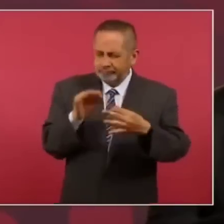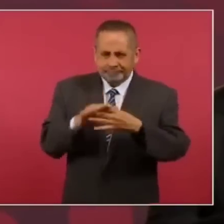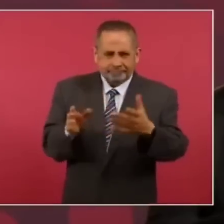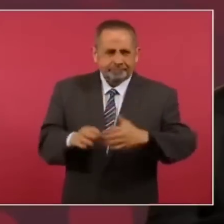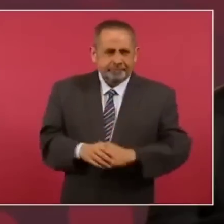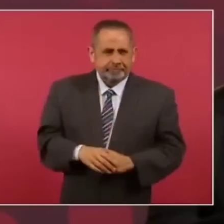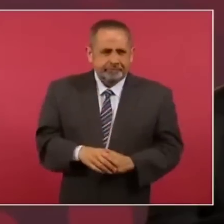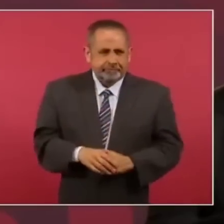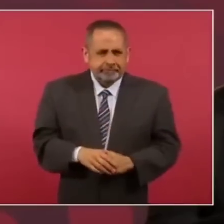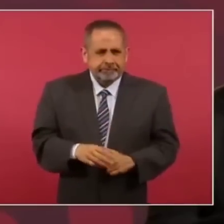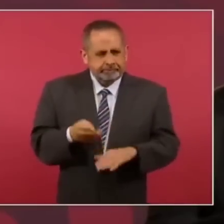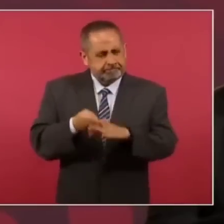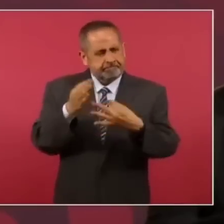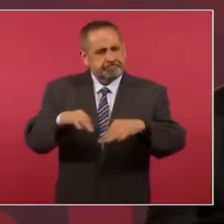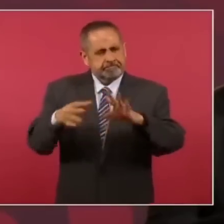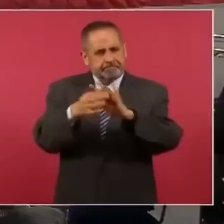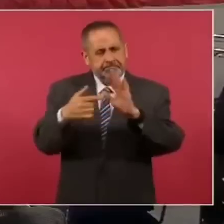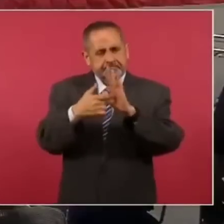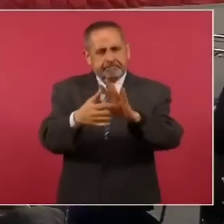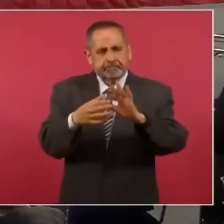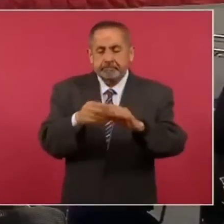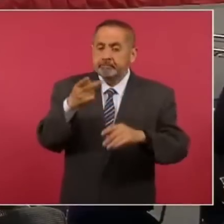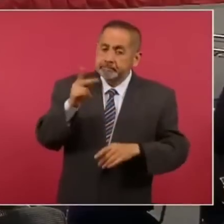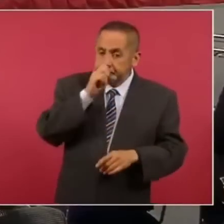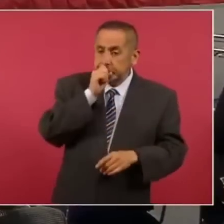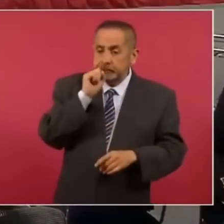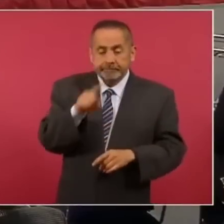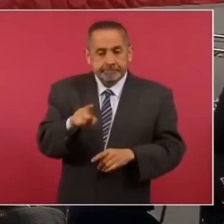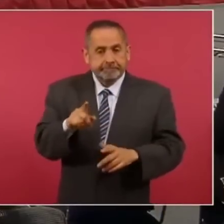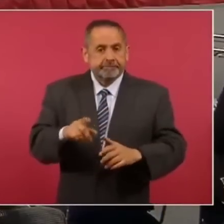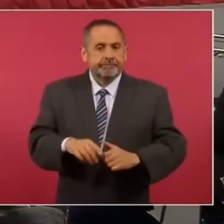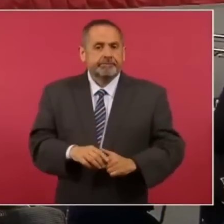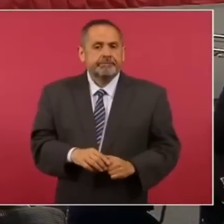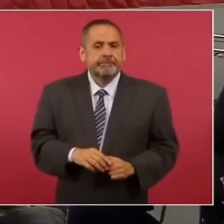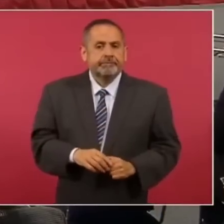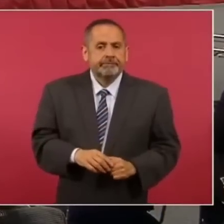Porque esto es muy importante. Pero además,